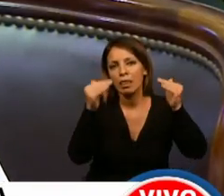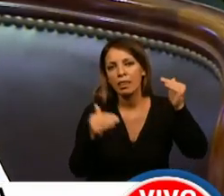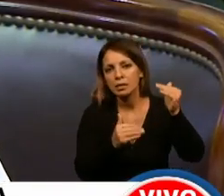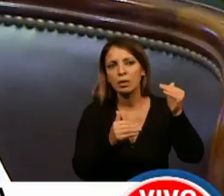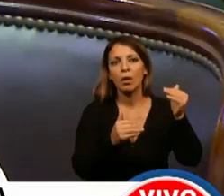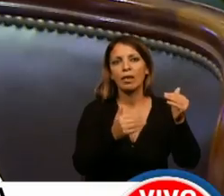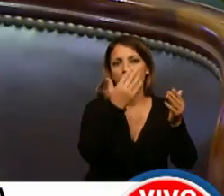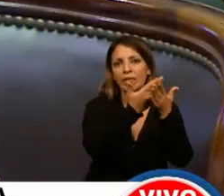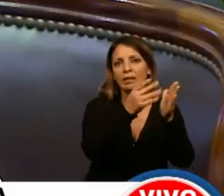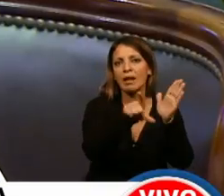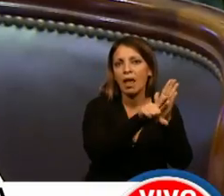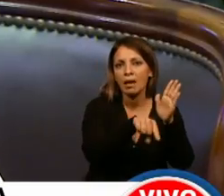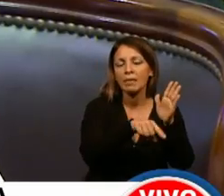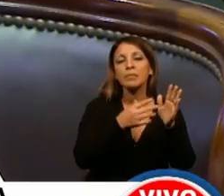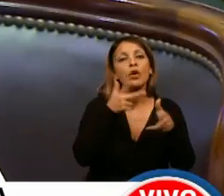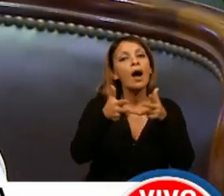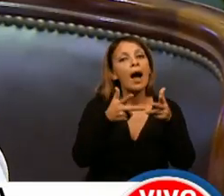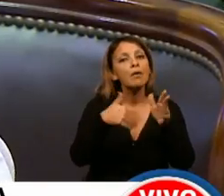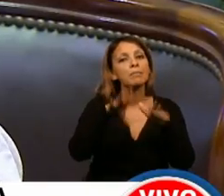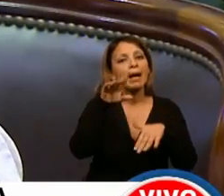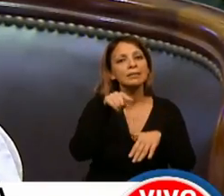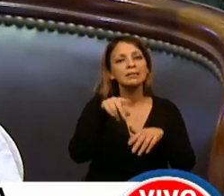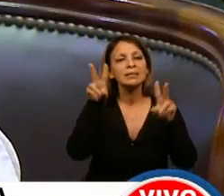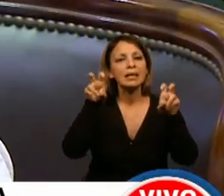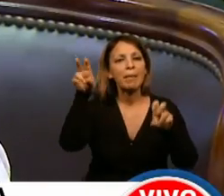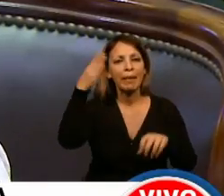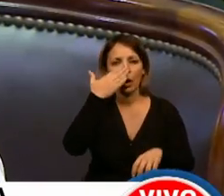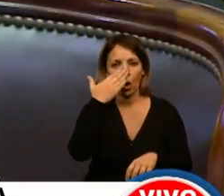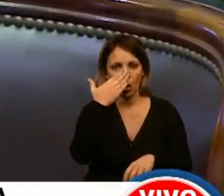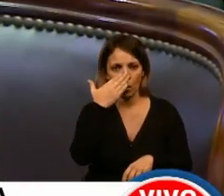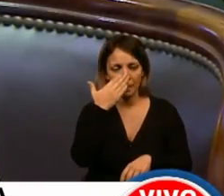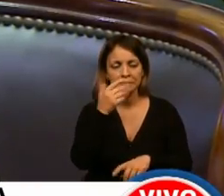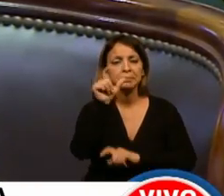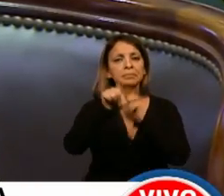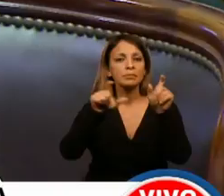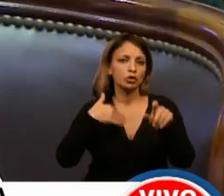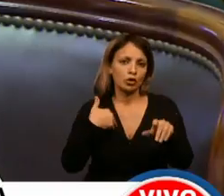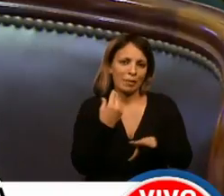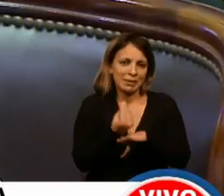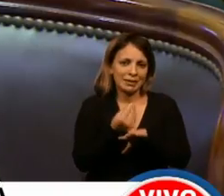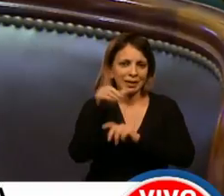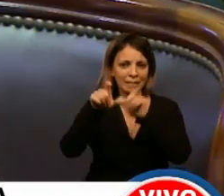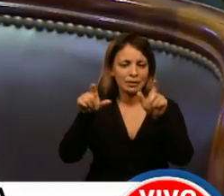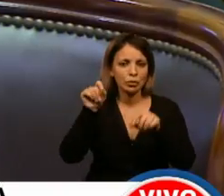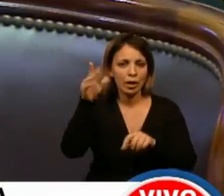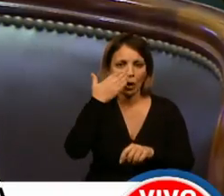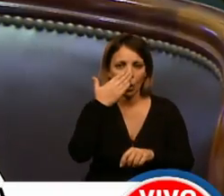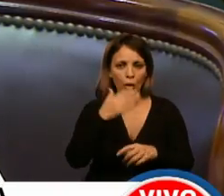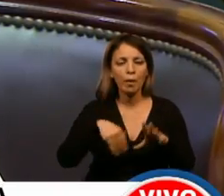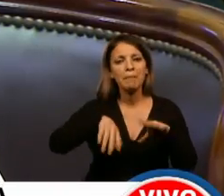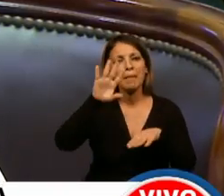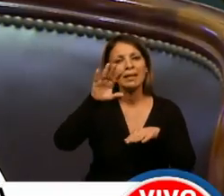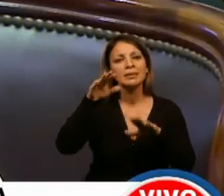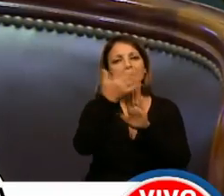ante la ley y hablo particularmente en el caso de córdoba de los ciudadanos que represento y particular del